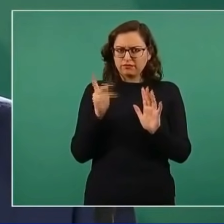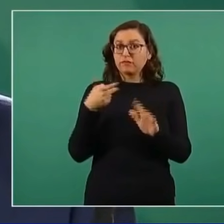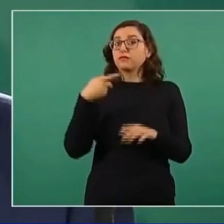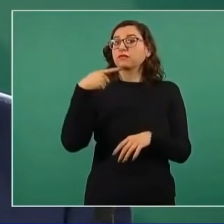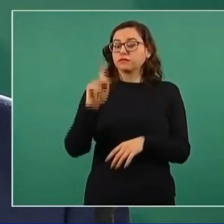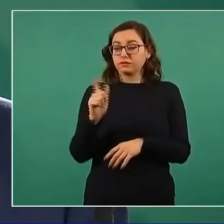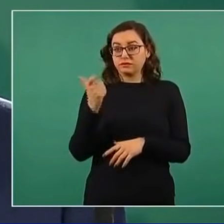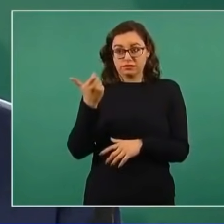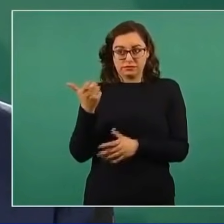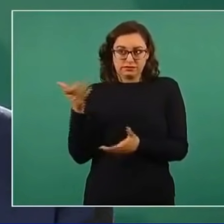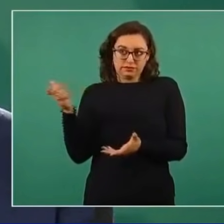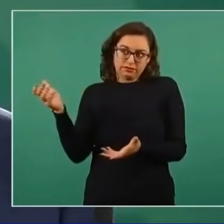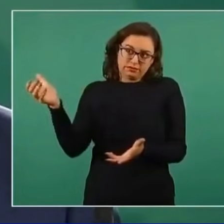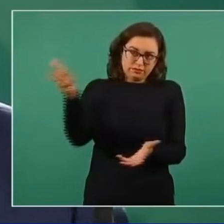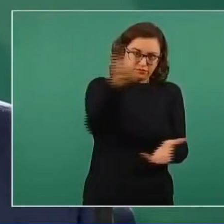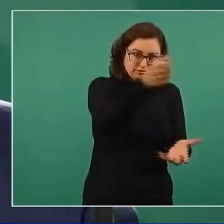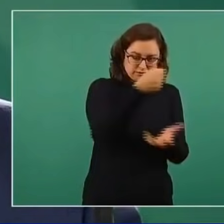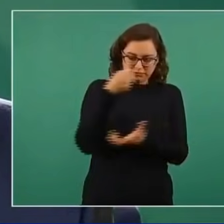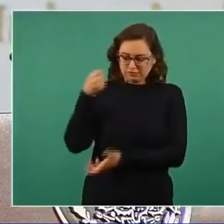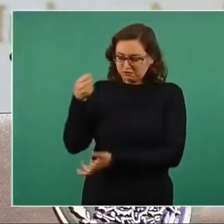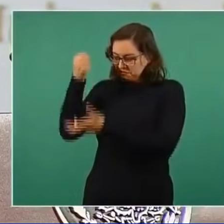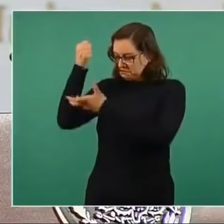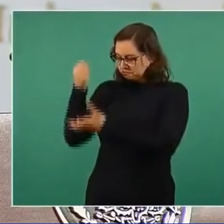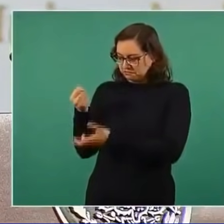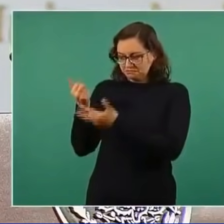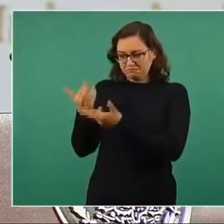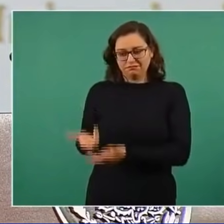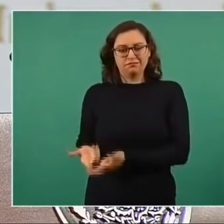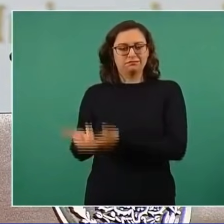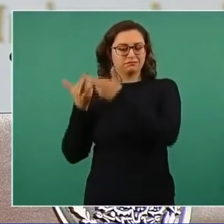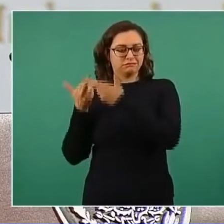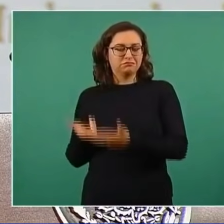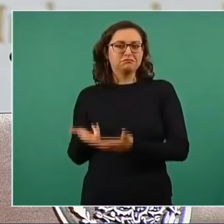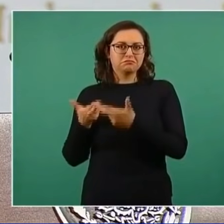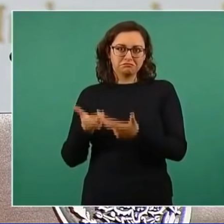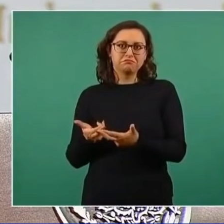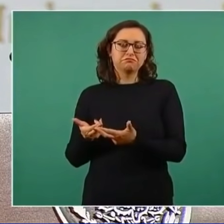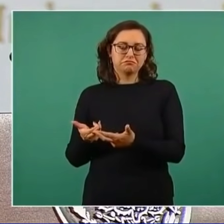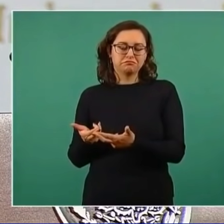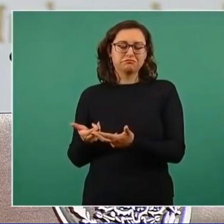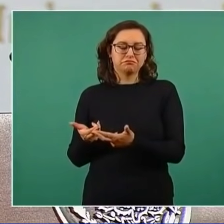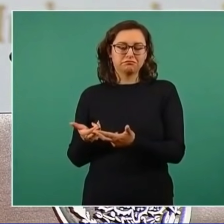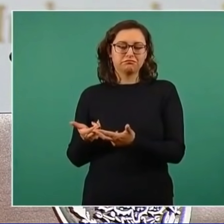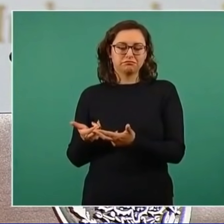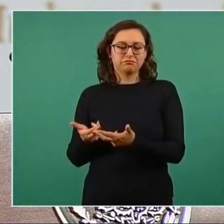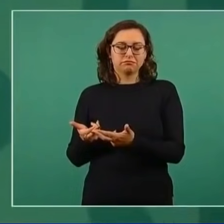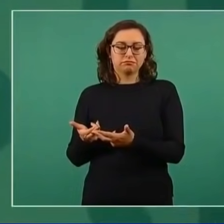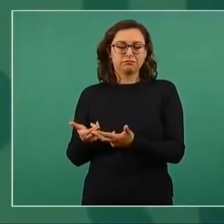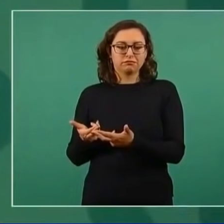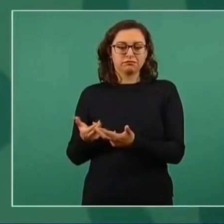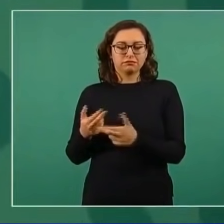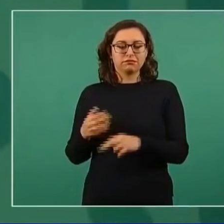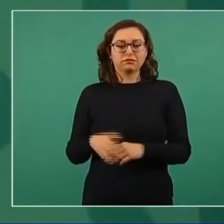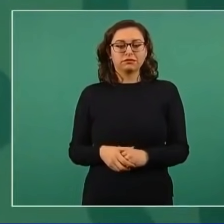nos queda una muy buena cantidad de dinero. Entonces,